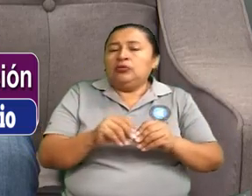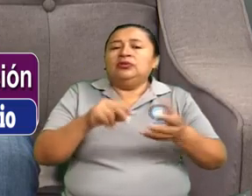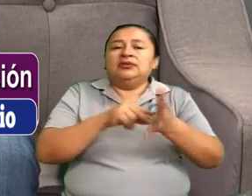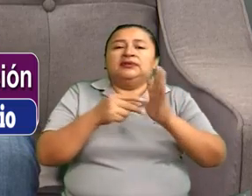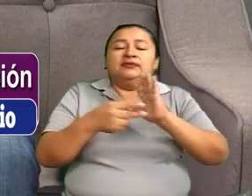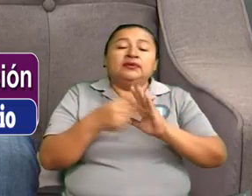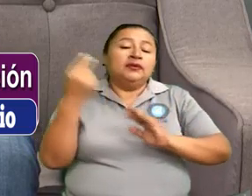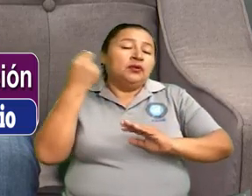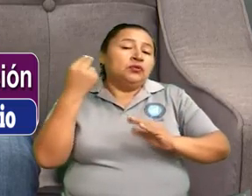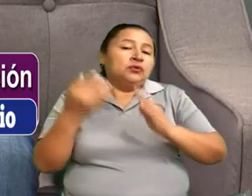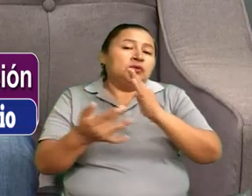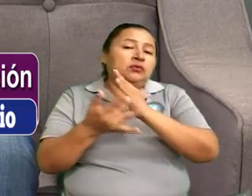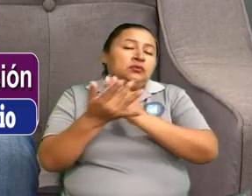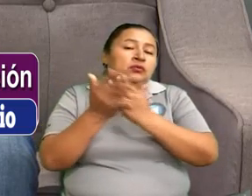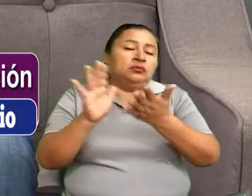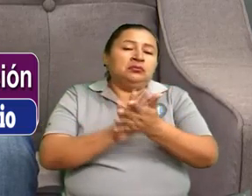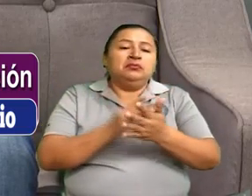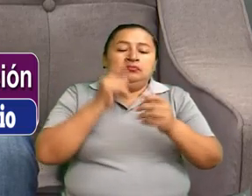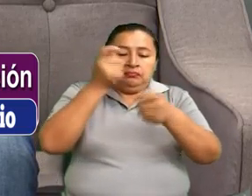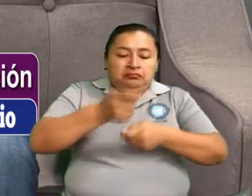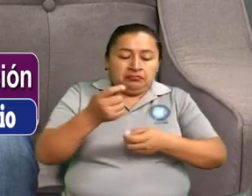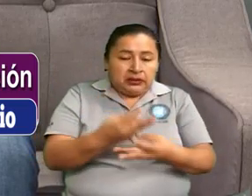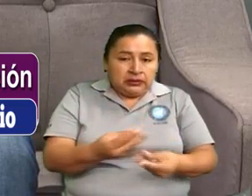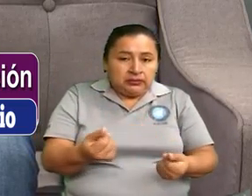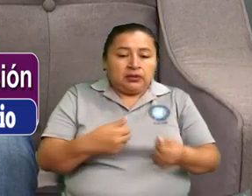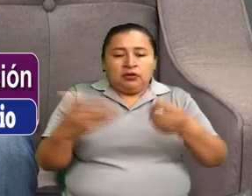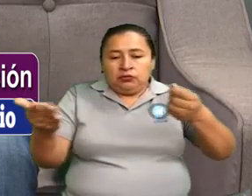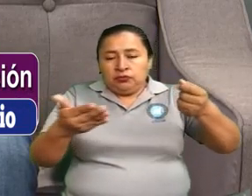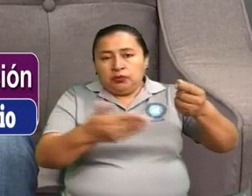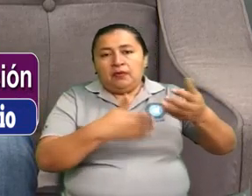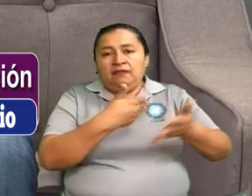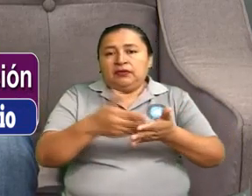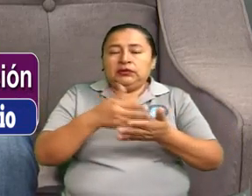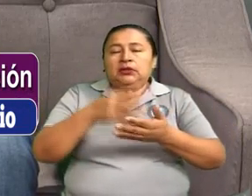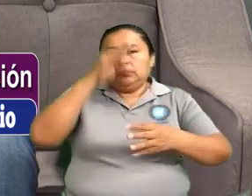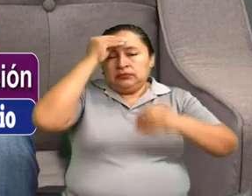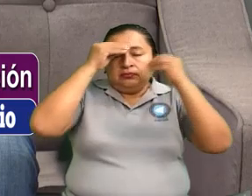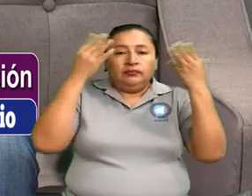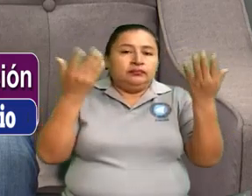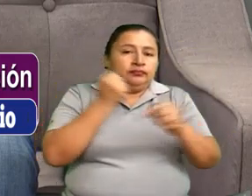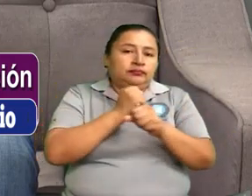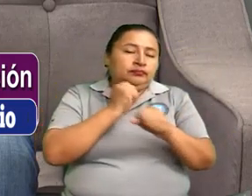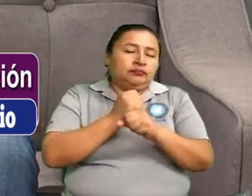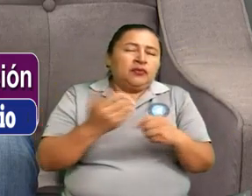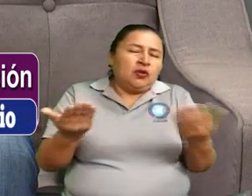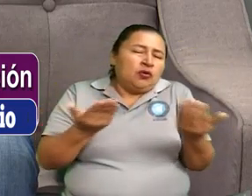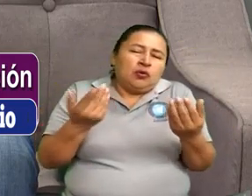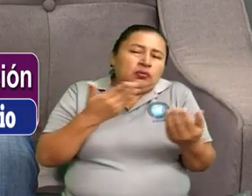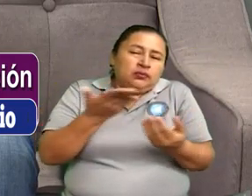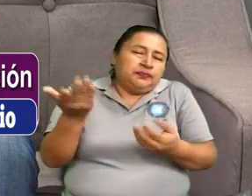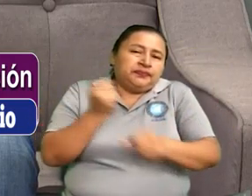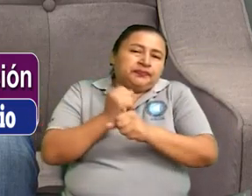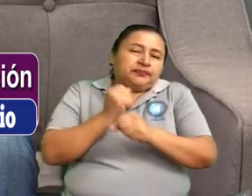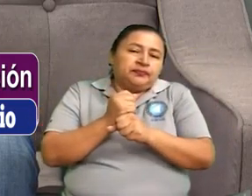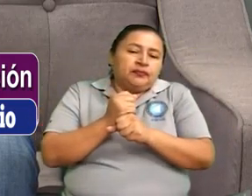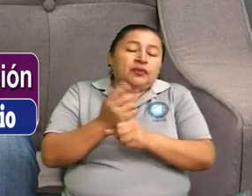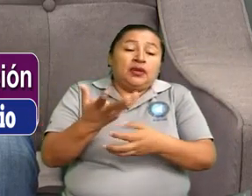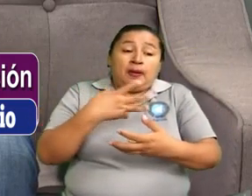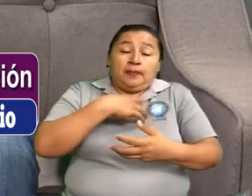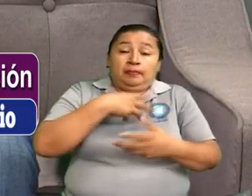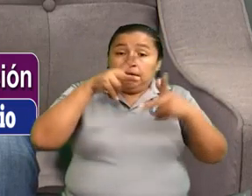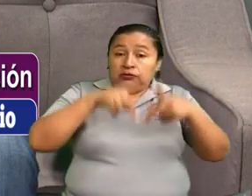uso de tecnología, ya sea para la siembra, para la cosecha, para facilitar los emprendimientos, cómo se está trabajando y la apropiación